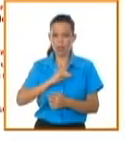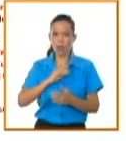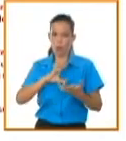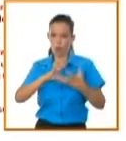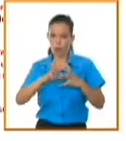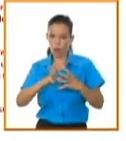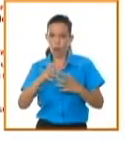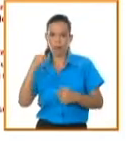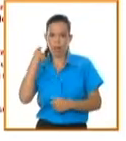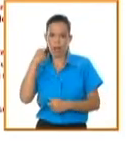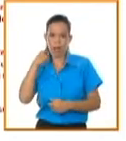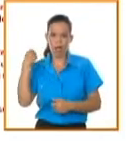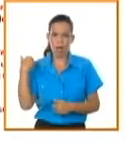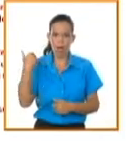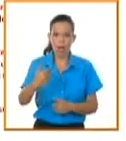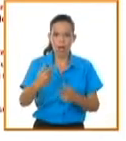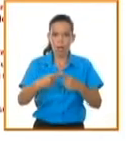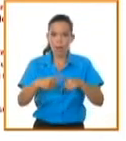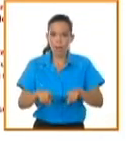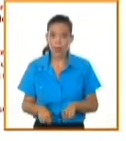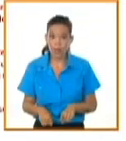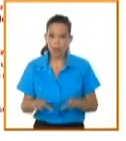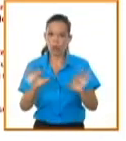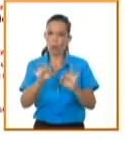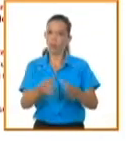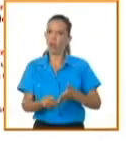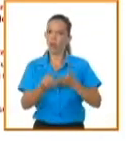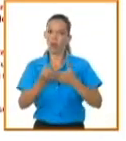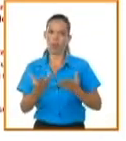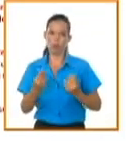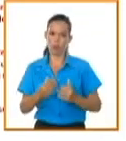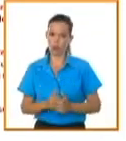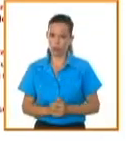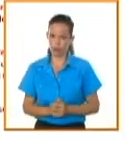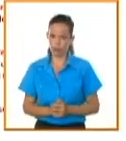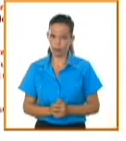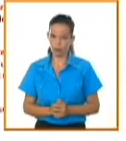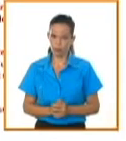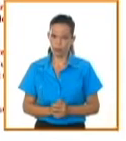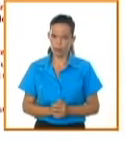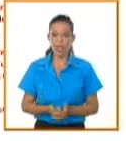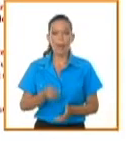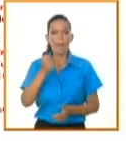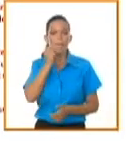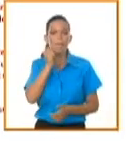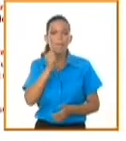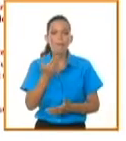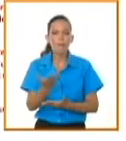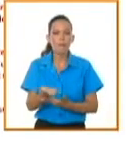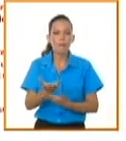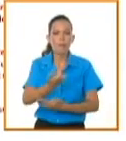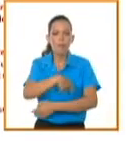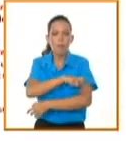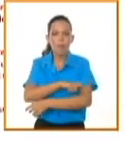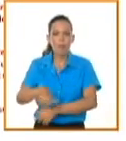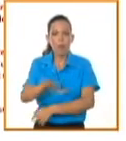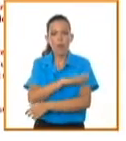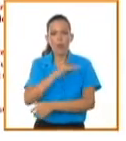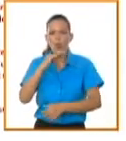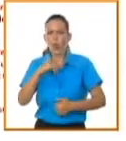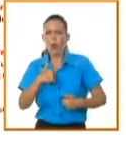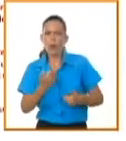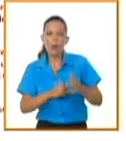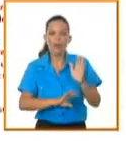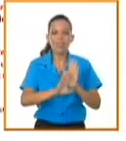hayan hecho muy poco favor en esto Qué actividades son las que más demanda la población Y cuánto ha avanzado en la bancarización de ellas